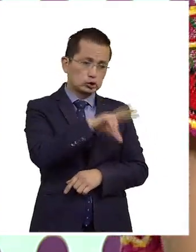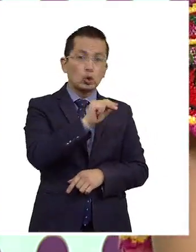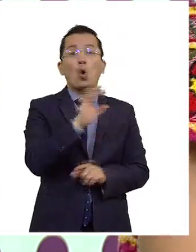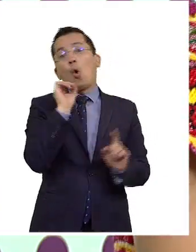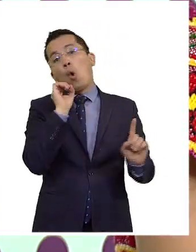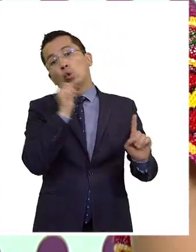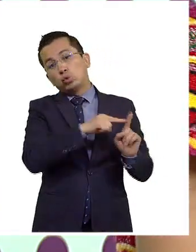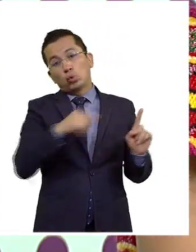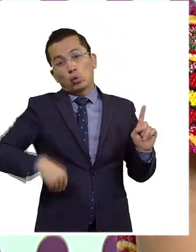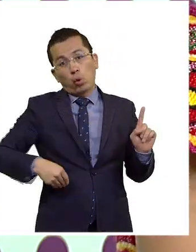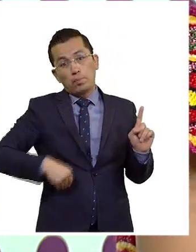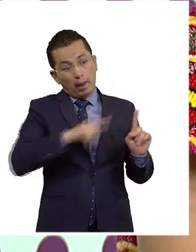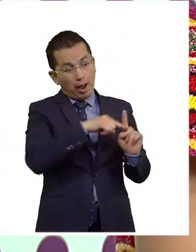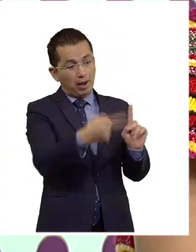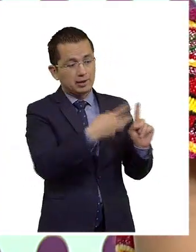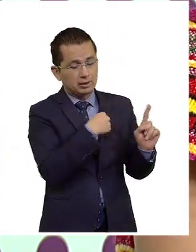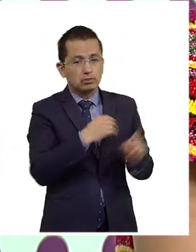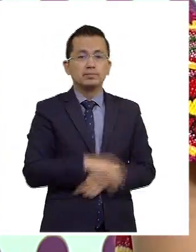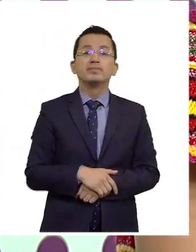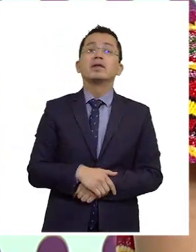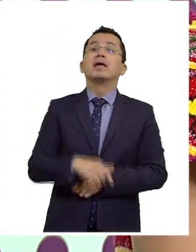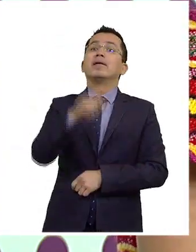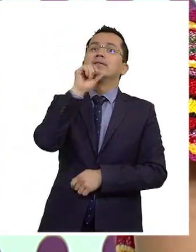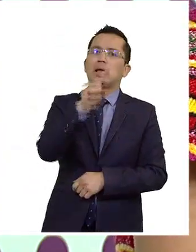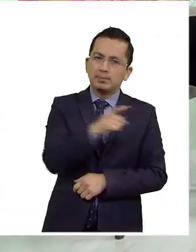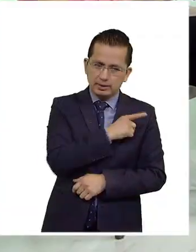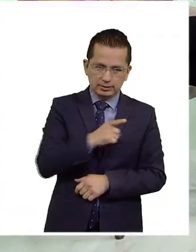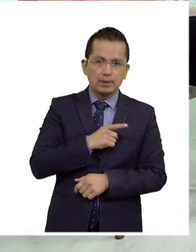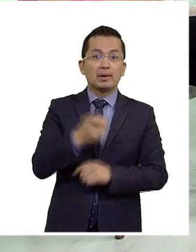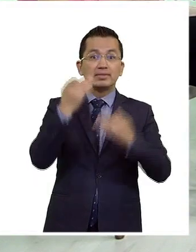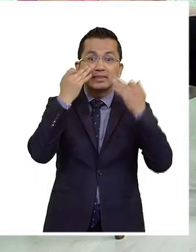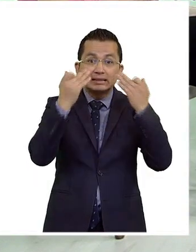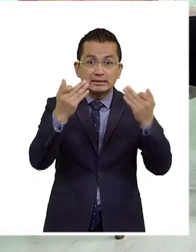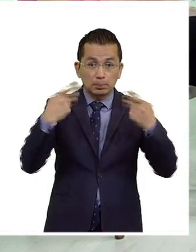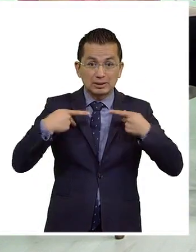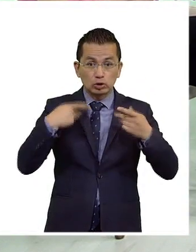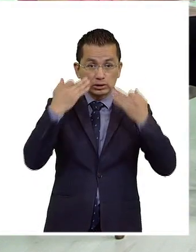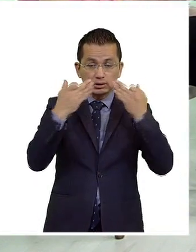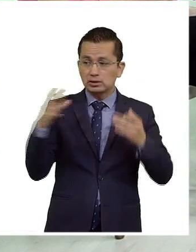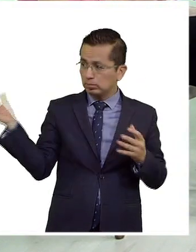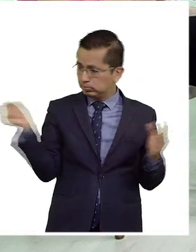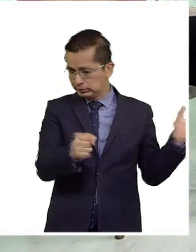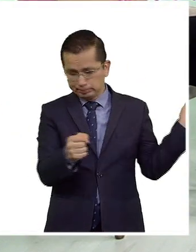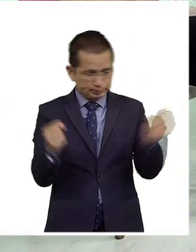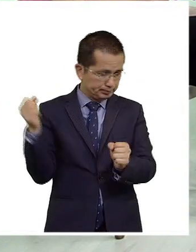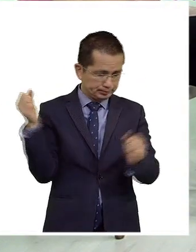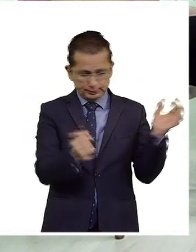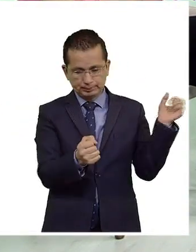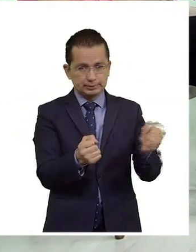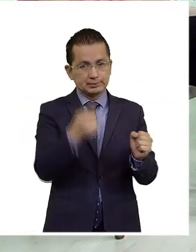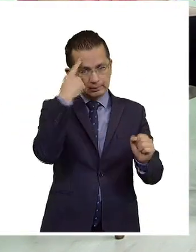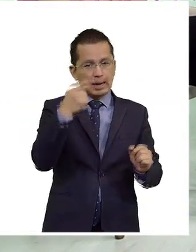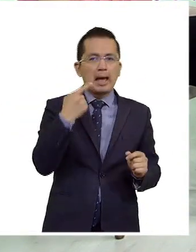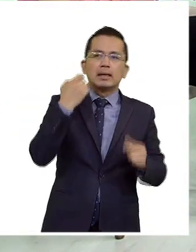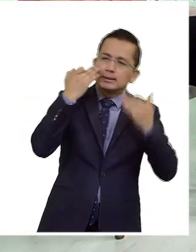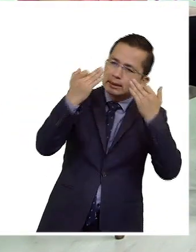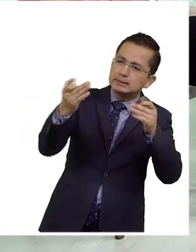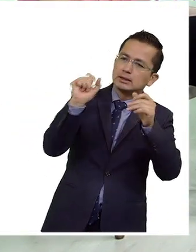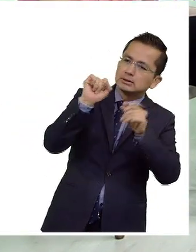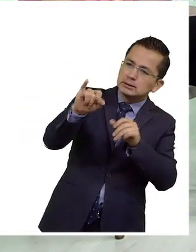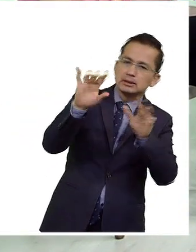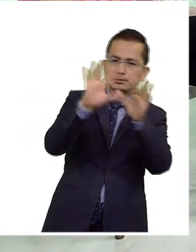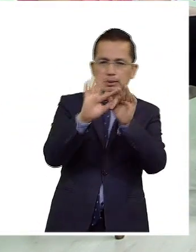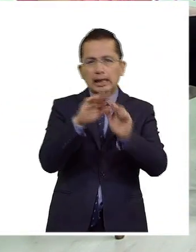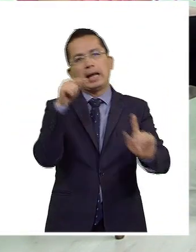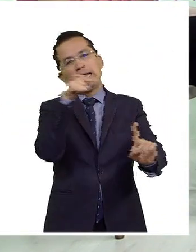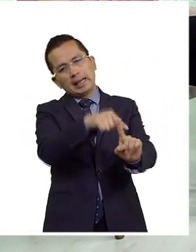Te mandan traer testigos, ¿no? Entonces pues tienes que llevar testigos que esa personita pues igual, ¿no? Es como si